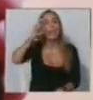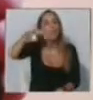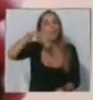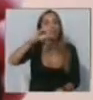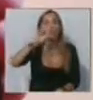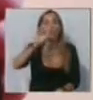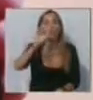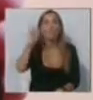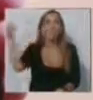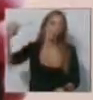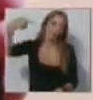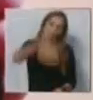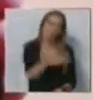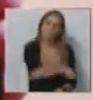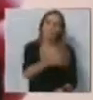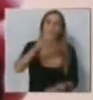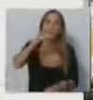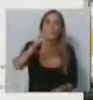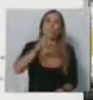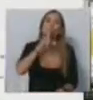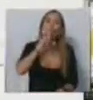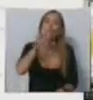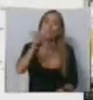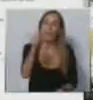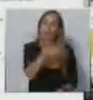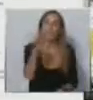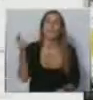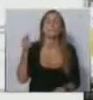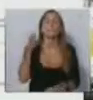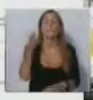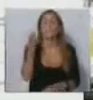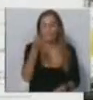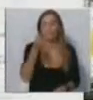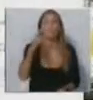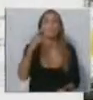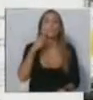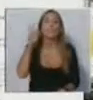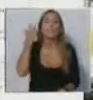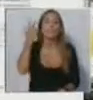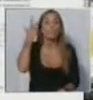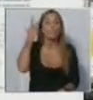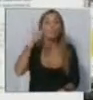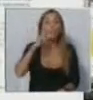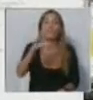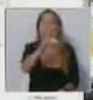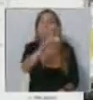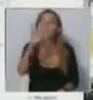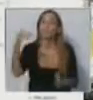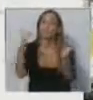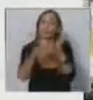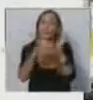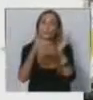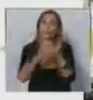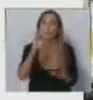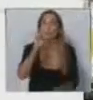Bruto Interno, y el Producto Bruto Interno de Honduras en el 2013 fue de 18.500 millones de dólares. Qué bárbaro. O